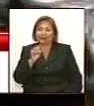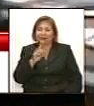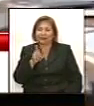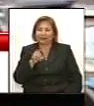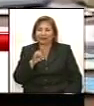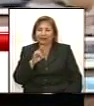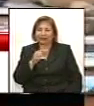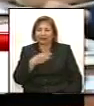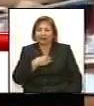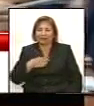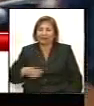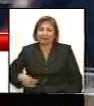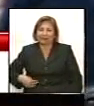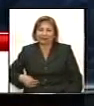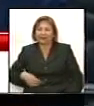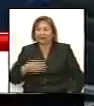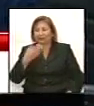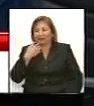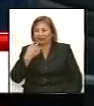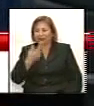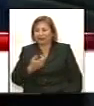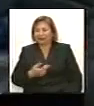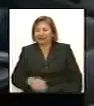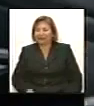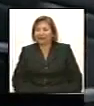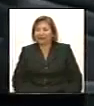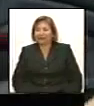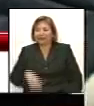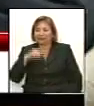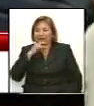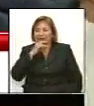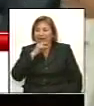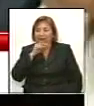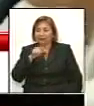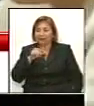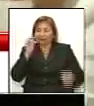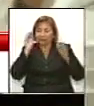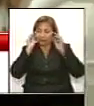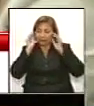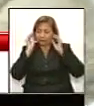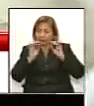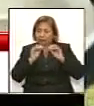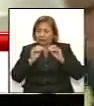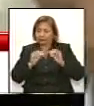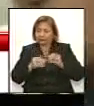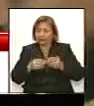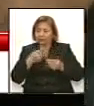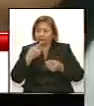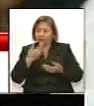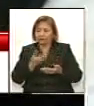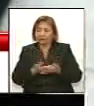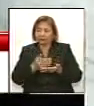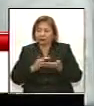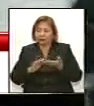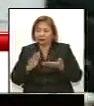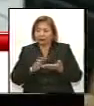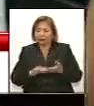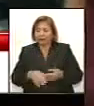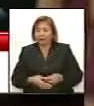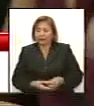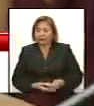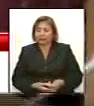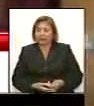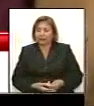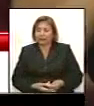por parte del Ministerio de la Mujer, como ha dicho el doctor. En esta oportunidad expreso en este caso las disculpas del caso.